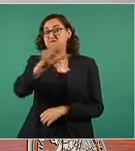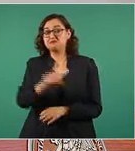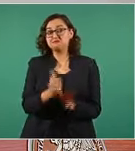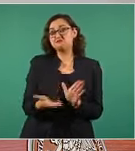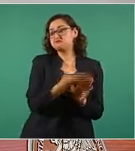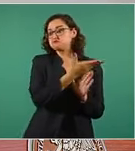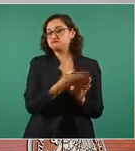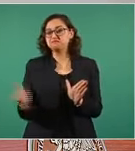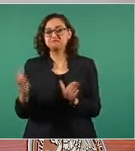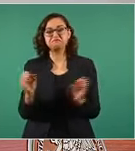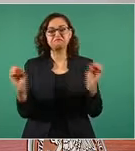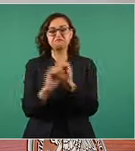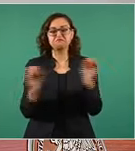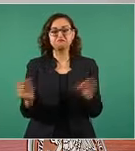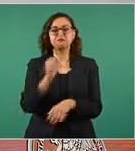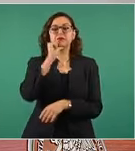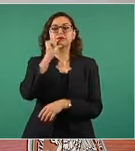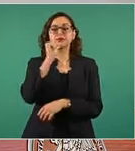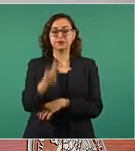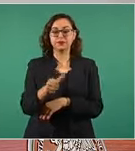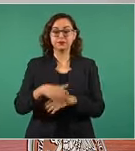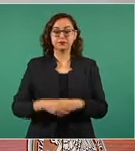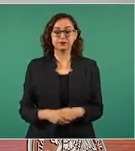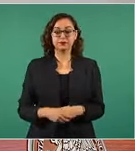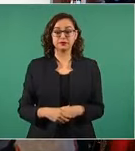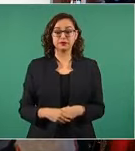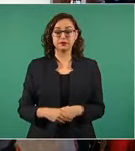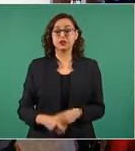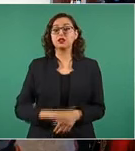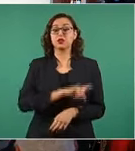Durante el gobierno de Carlos Salinas de Gortari, en